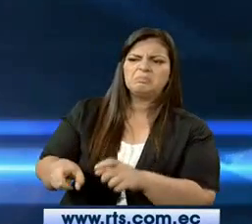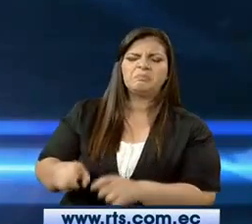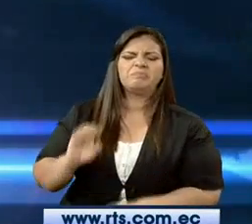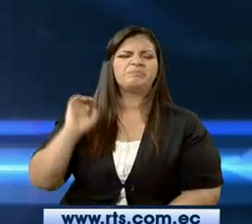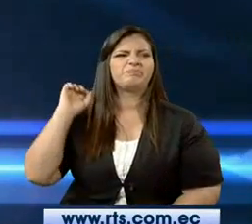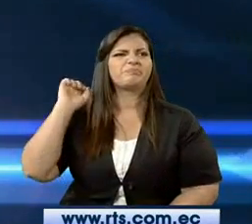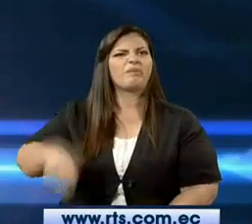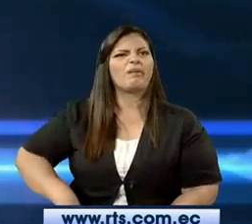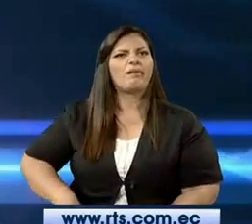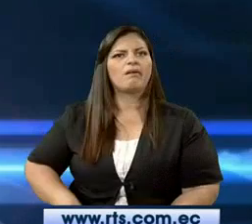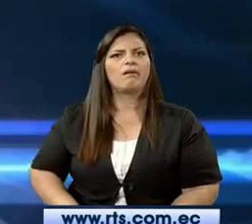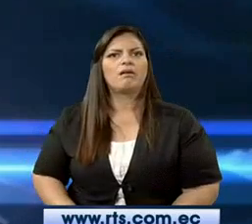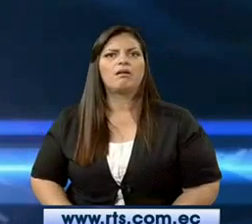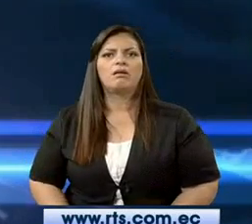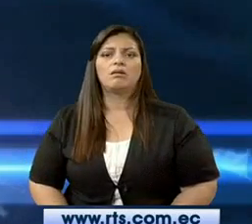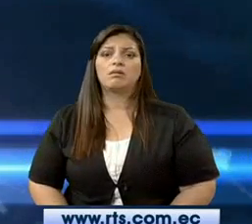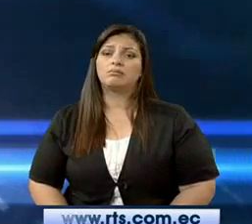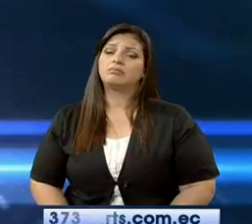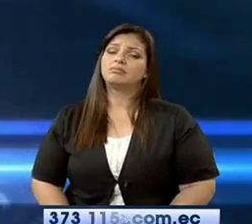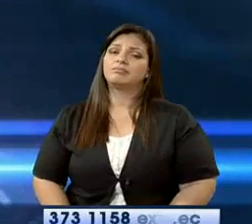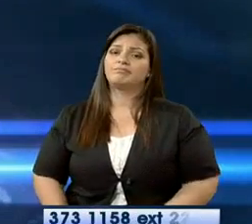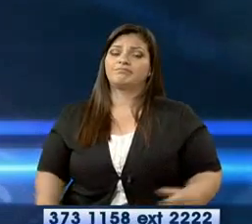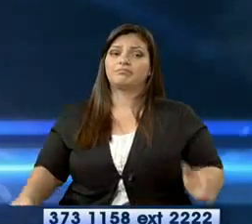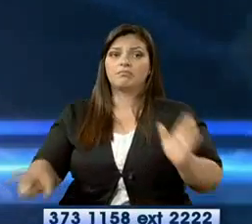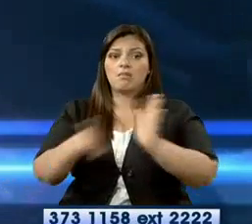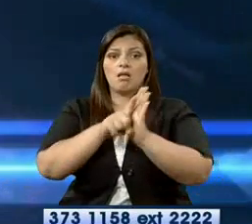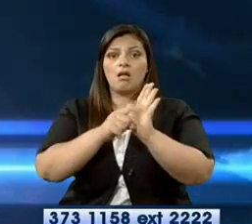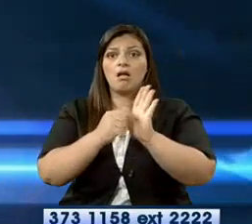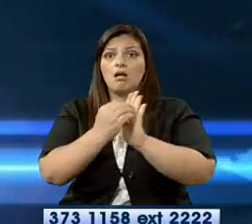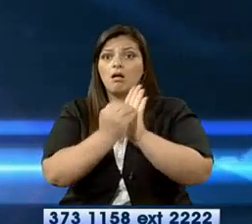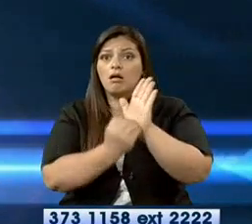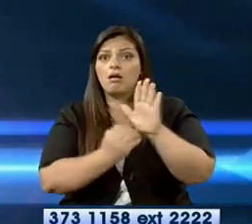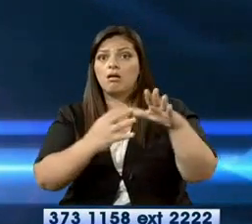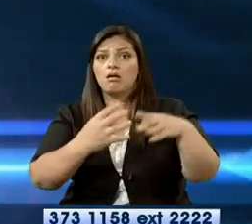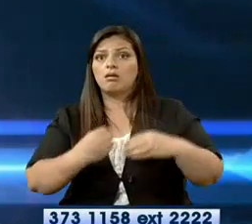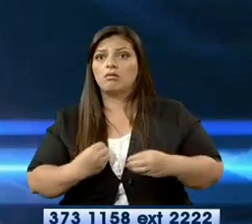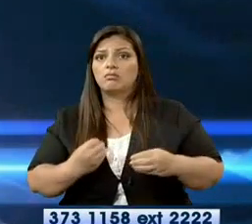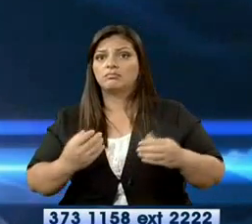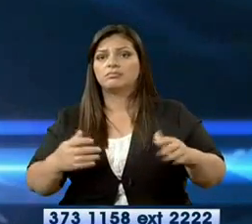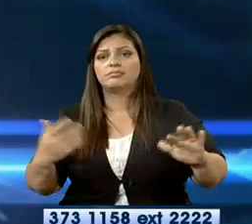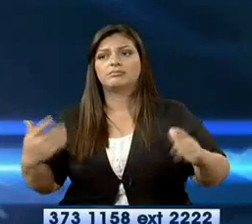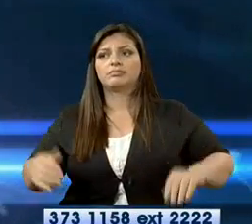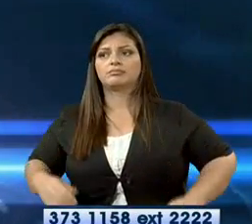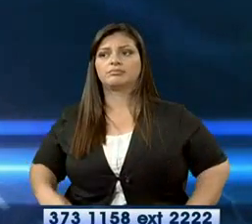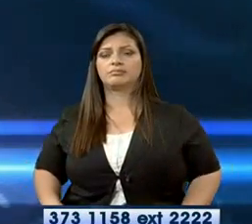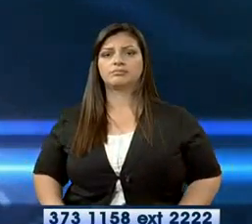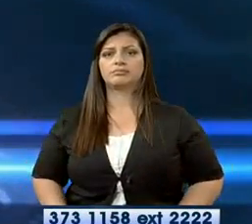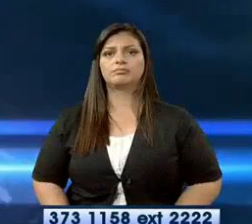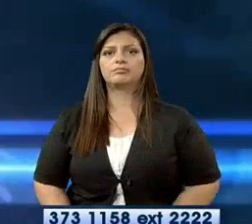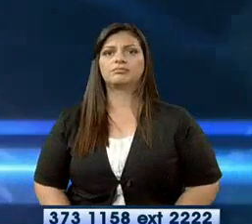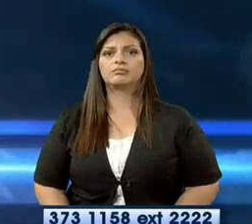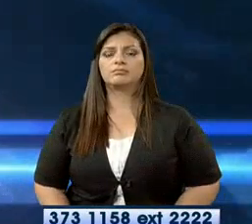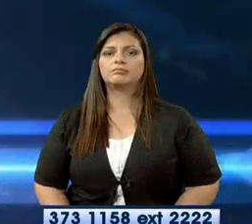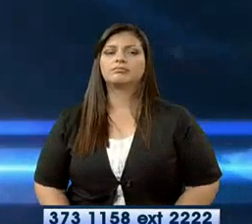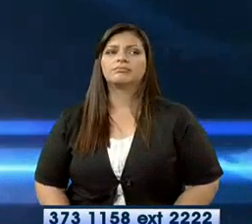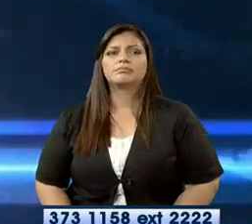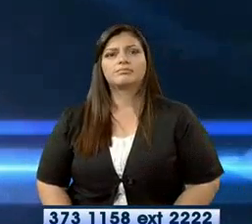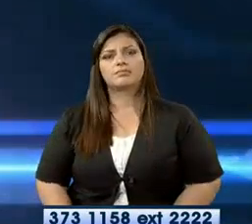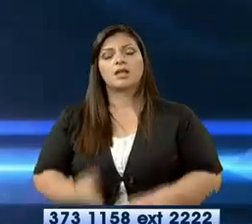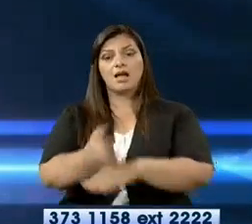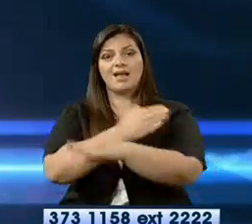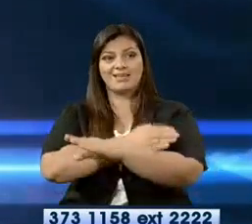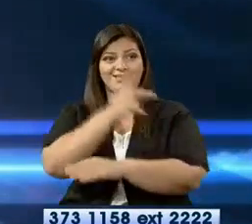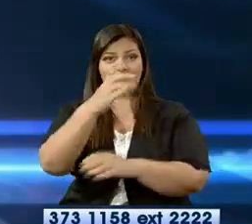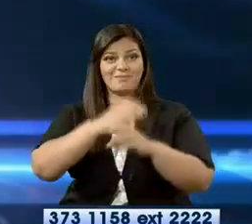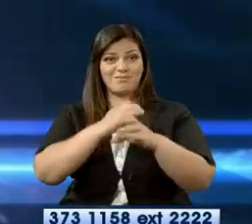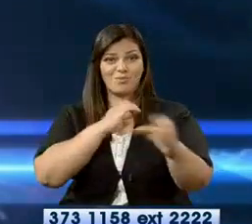gana. Hacen lo que les da la gana. Y es que chivo amarrado un que berré, ya tienen los 5 centavos adentro. Por supuesto. Ahora no importa qué pasa.